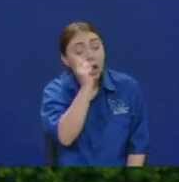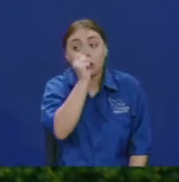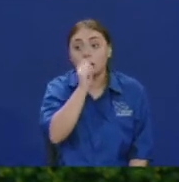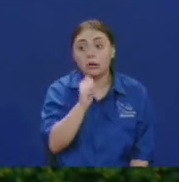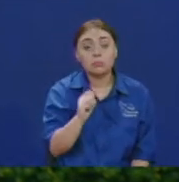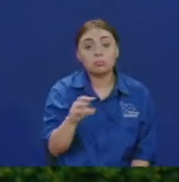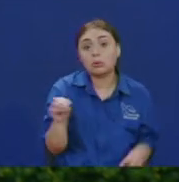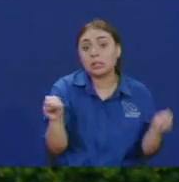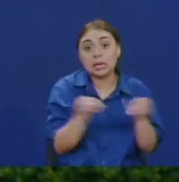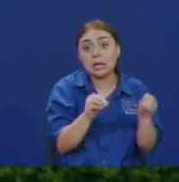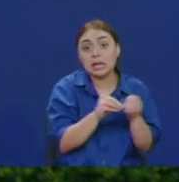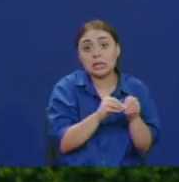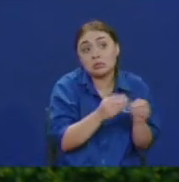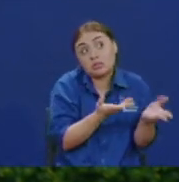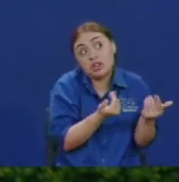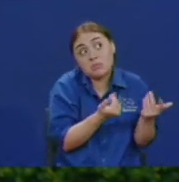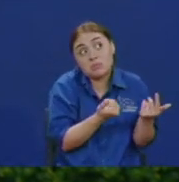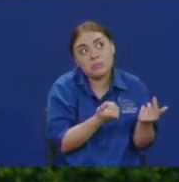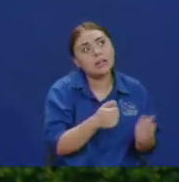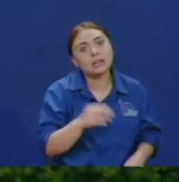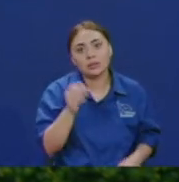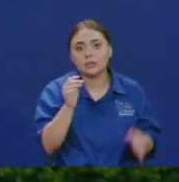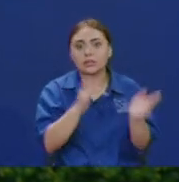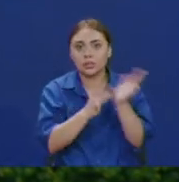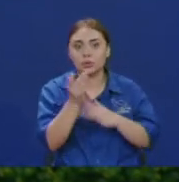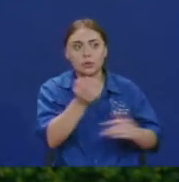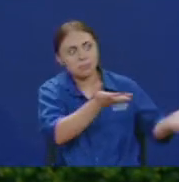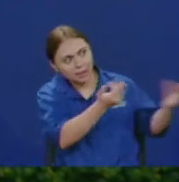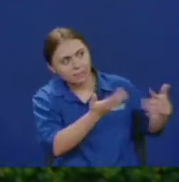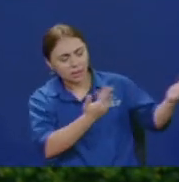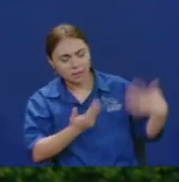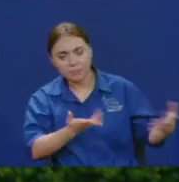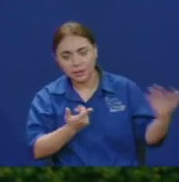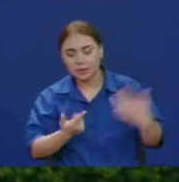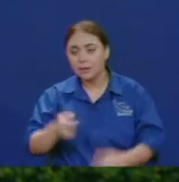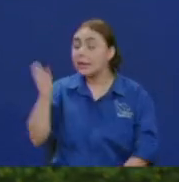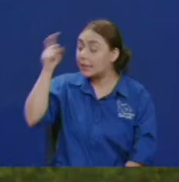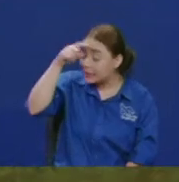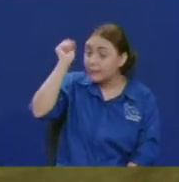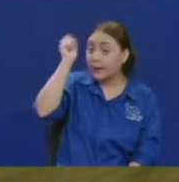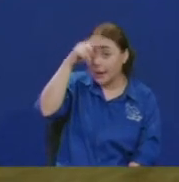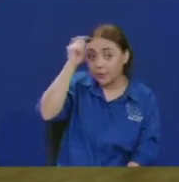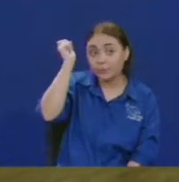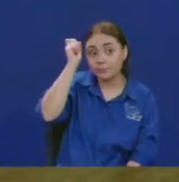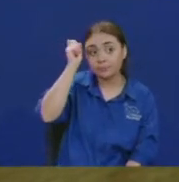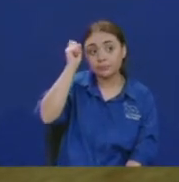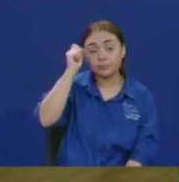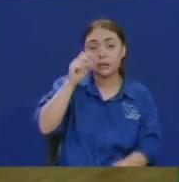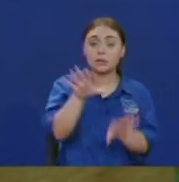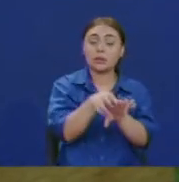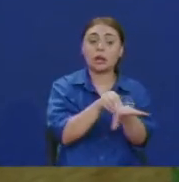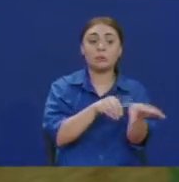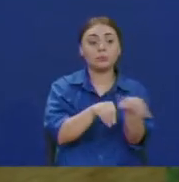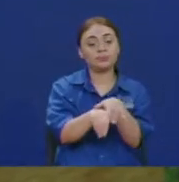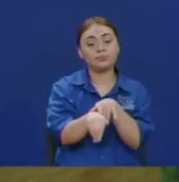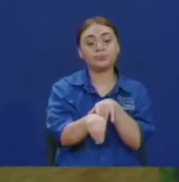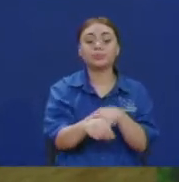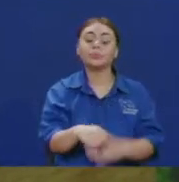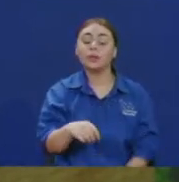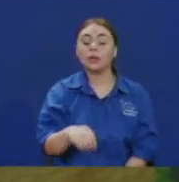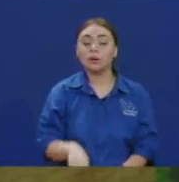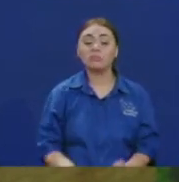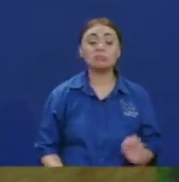contratado. Vengan a mi viña, le dijo, vengan. Y se los llevó. Cuando ellos llegaron a su viña, se estaban poniendo los guantes para no lastimarse sus